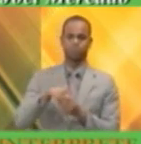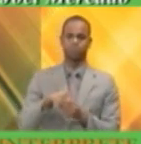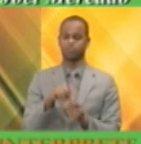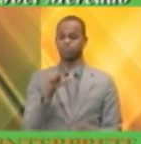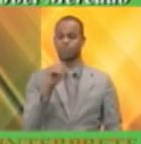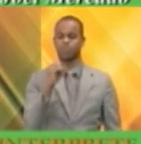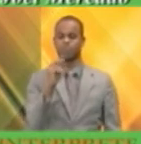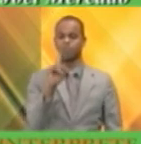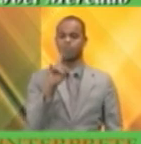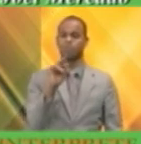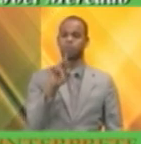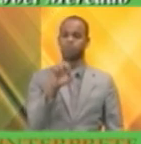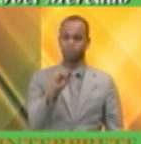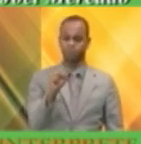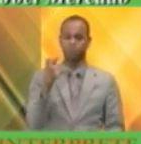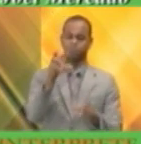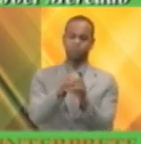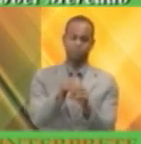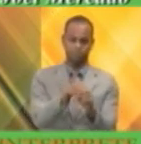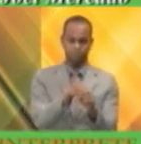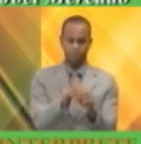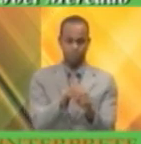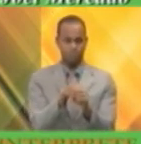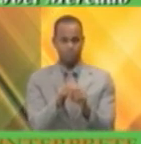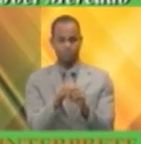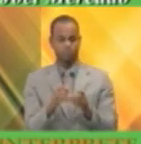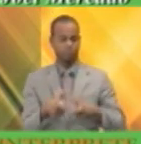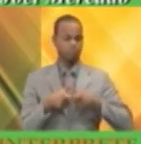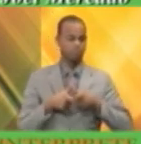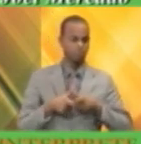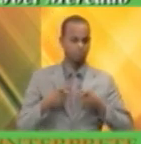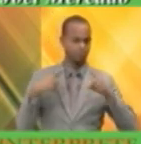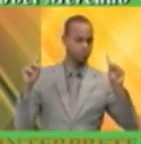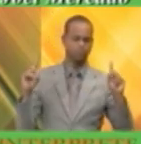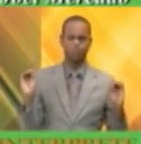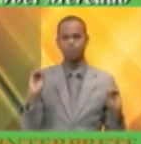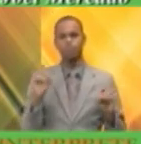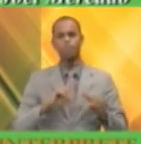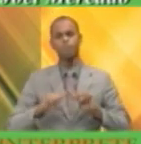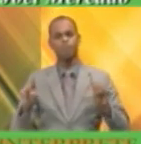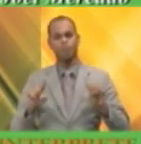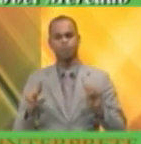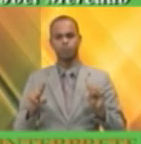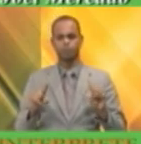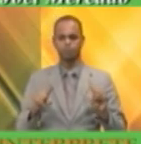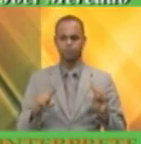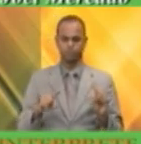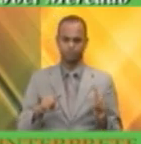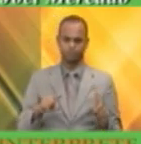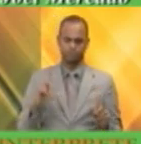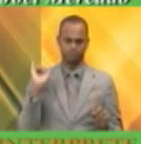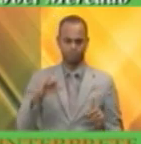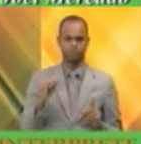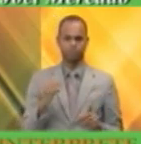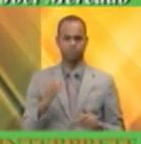Londres. Participamos. No tuvimos medallas, pero la marca paralímpica y los tiempos